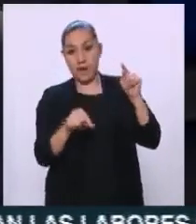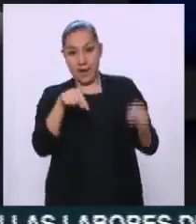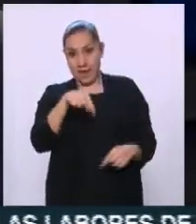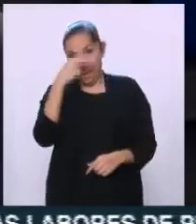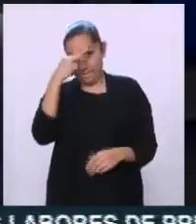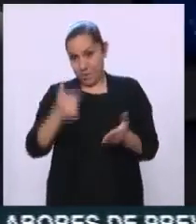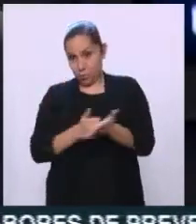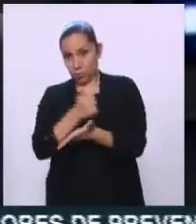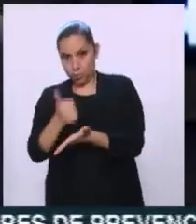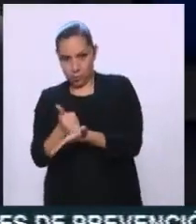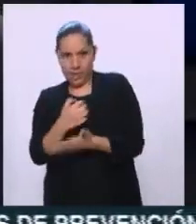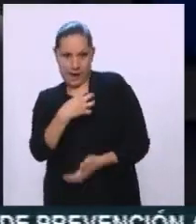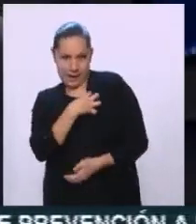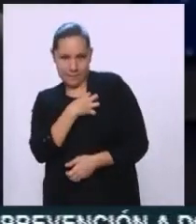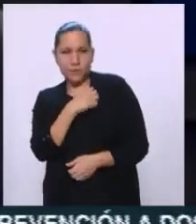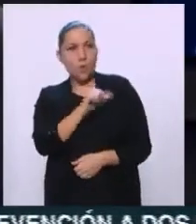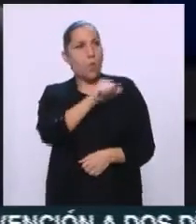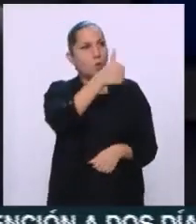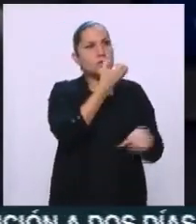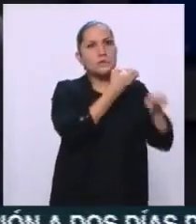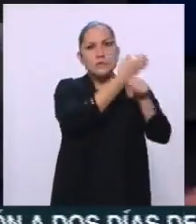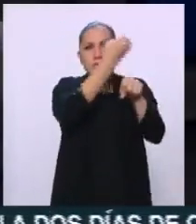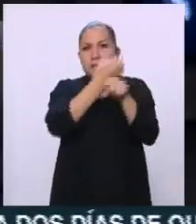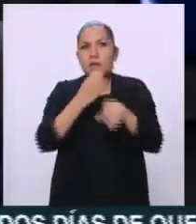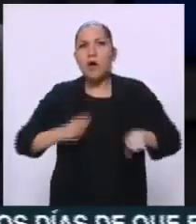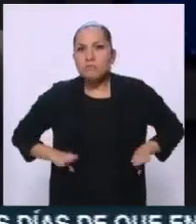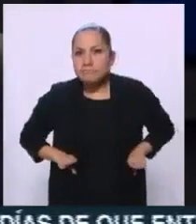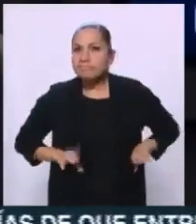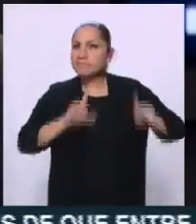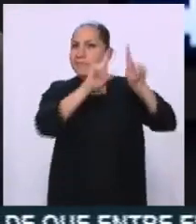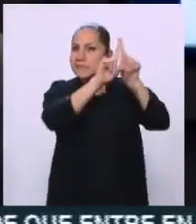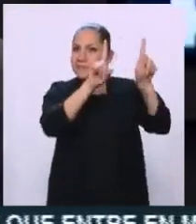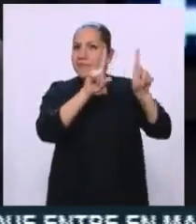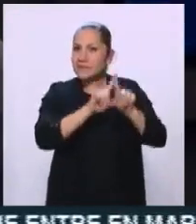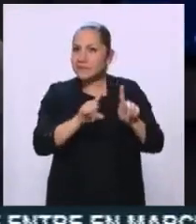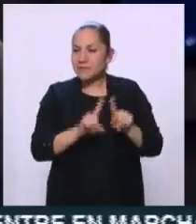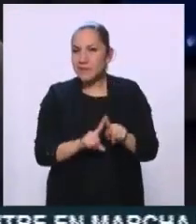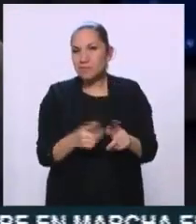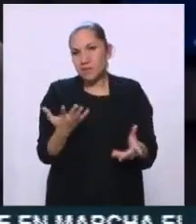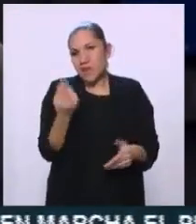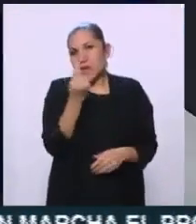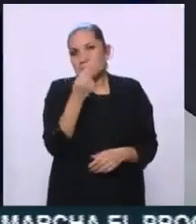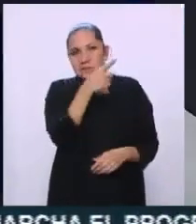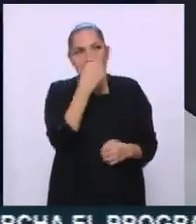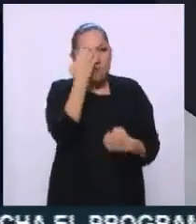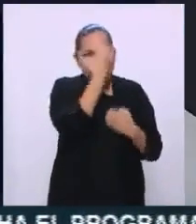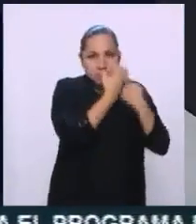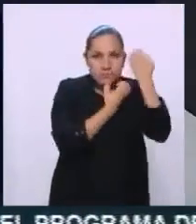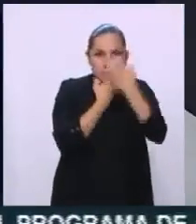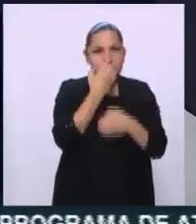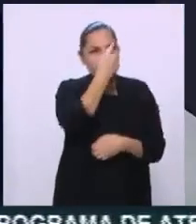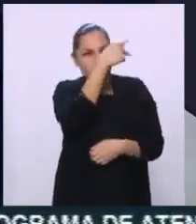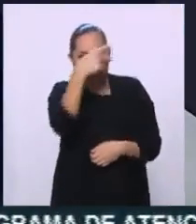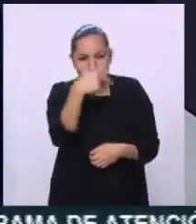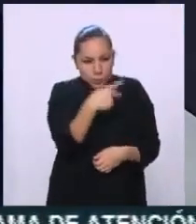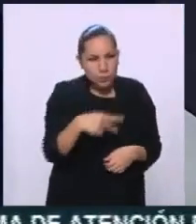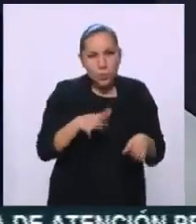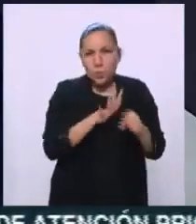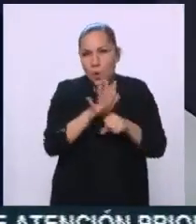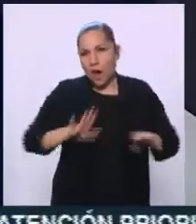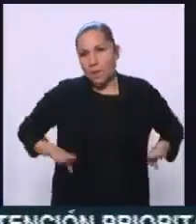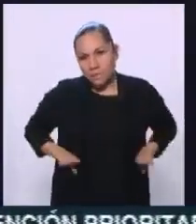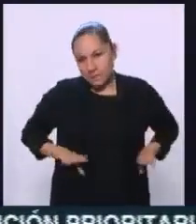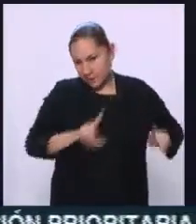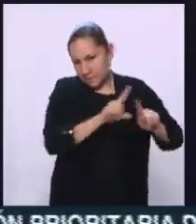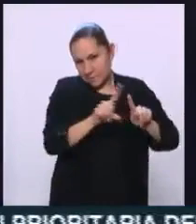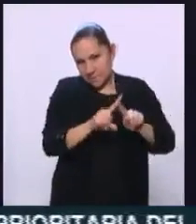de la gente está pensando otra cosa de lo que estamos viviendo y que es muy diferente a lo que nos cuentan los medios de comunicación. Y algunos espacios de las redes